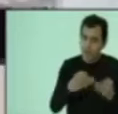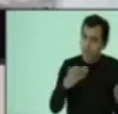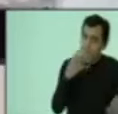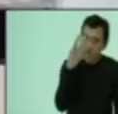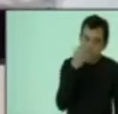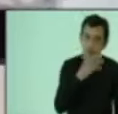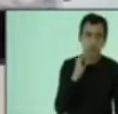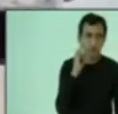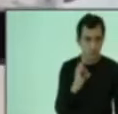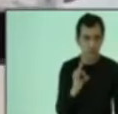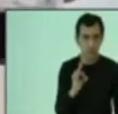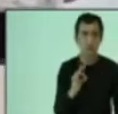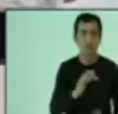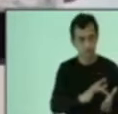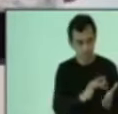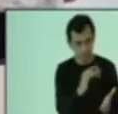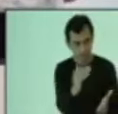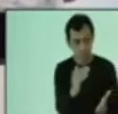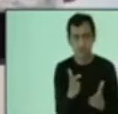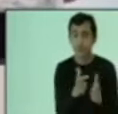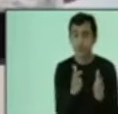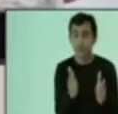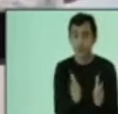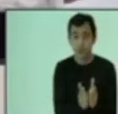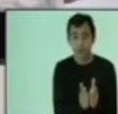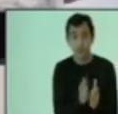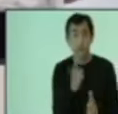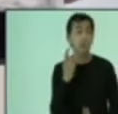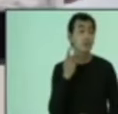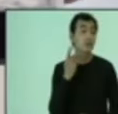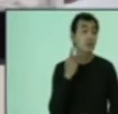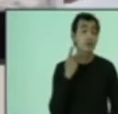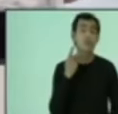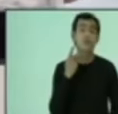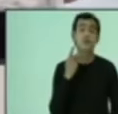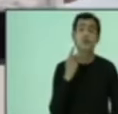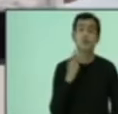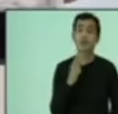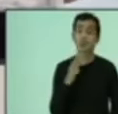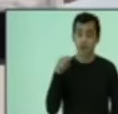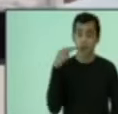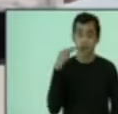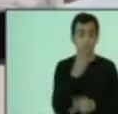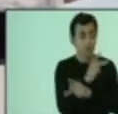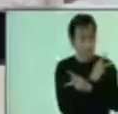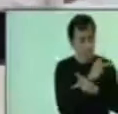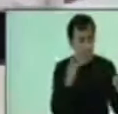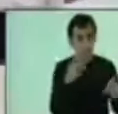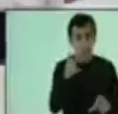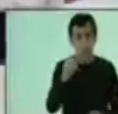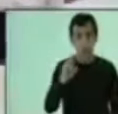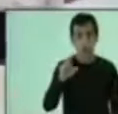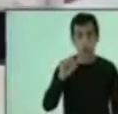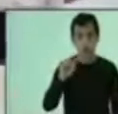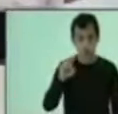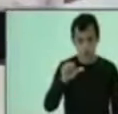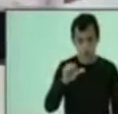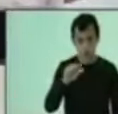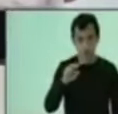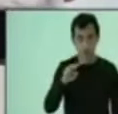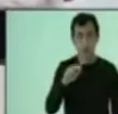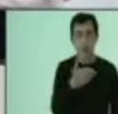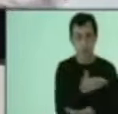Gracias. Muchas gracias, candidato. Es el turno de la abanderada de Todos por Veracruz, Yolanda Nayeli, del Valle